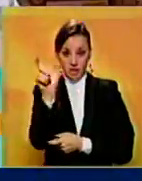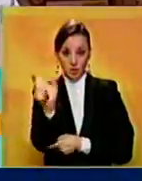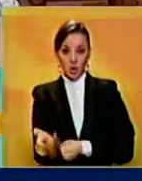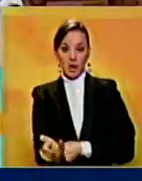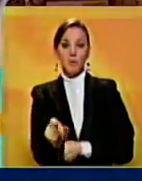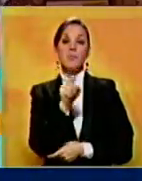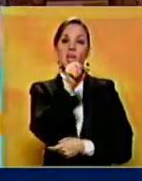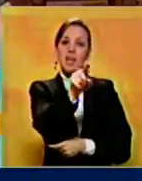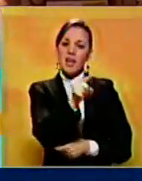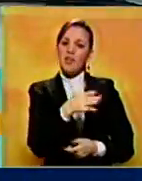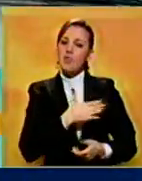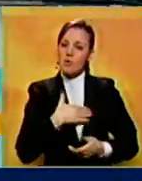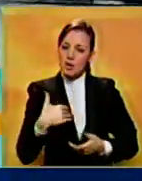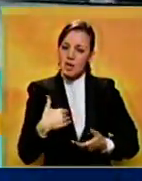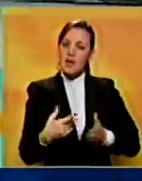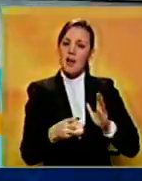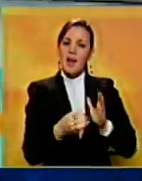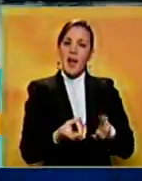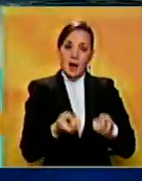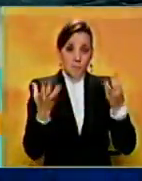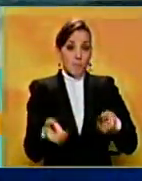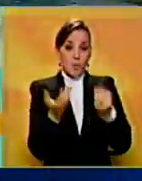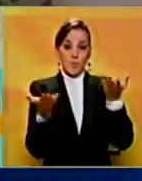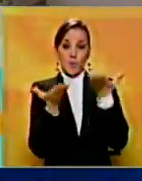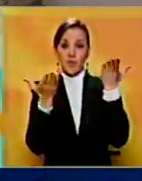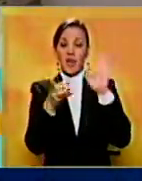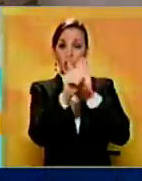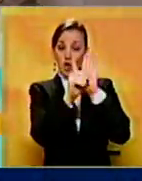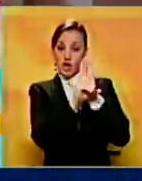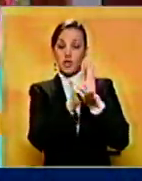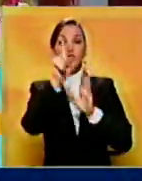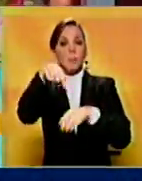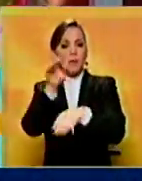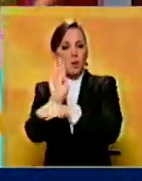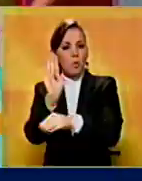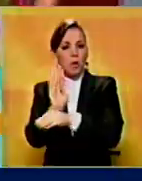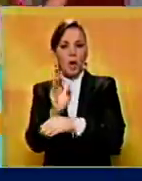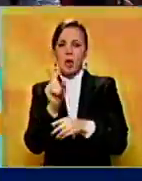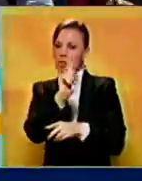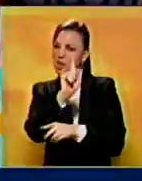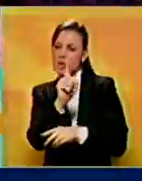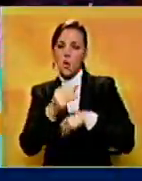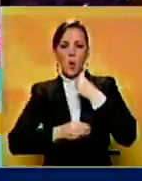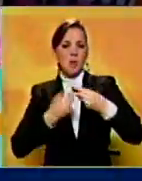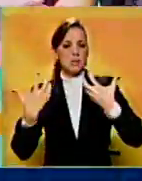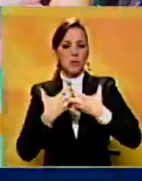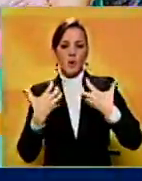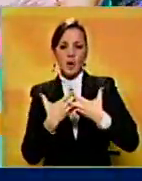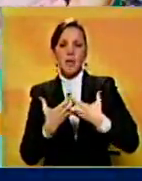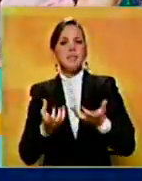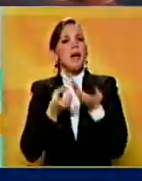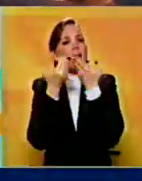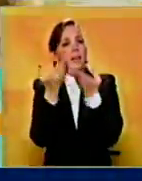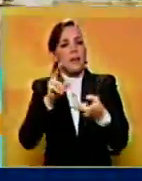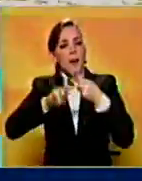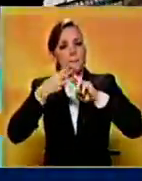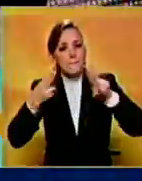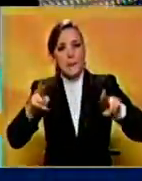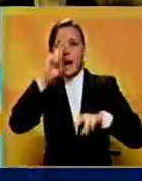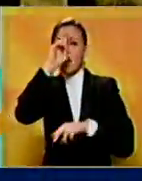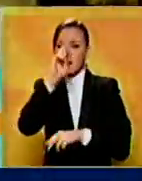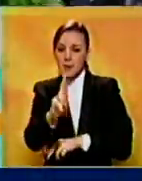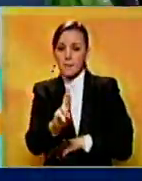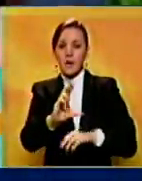derechos humanos de niños, niñas y adolescentes, así como la prevención de la violencia y la promoción de una cultura de paz y el respeto en